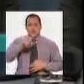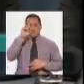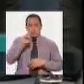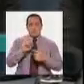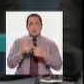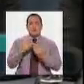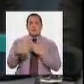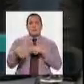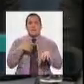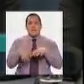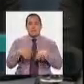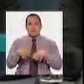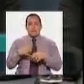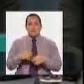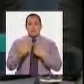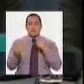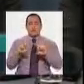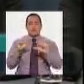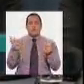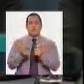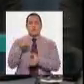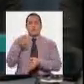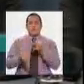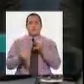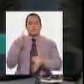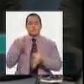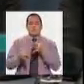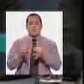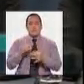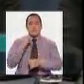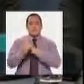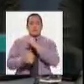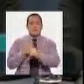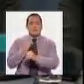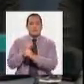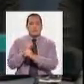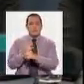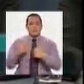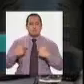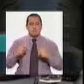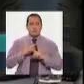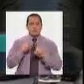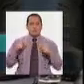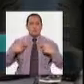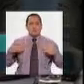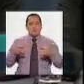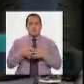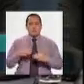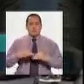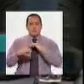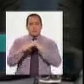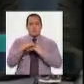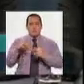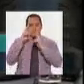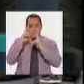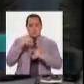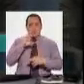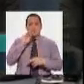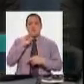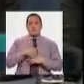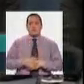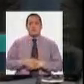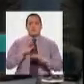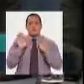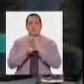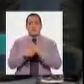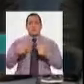la Corte Interamericana. No tenía el propósito, porque nuestra ejecutoria democrática así lo dice,